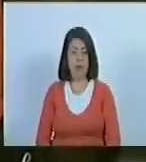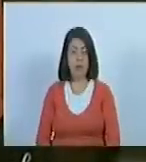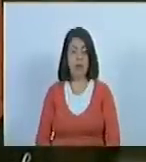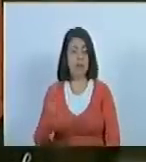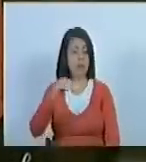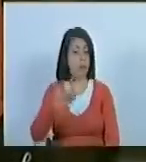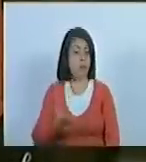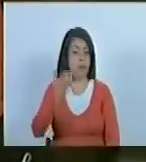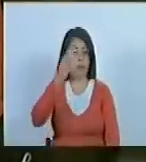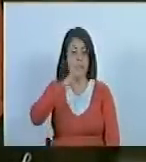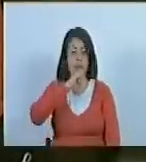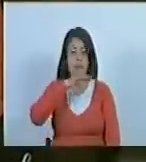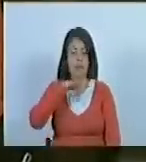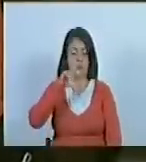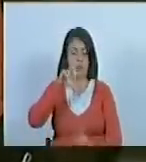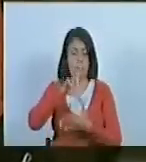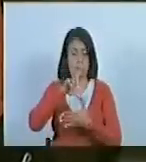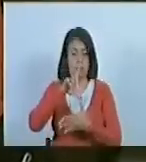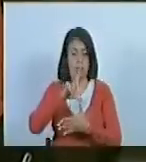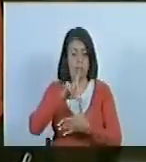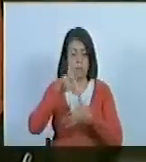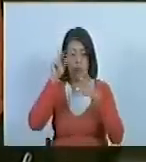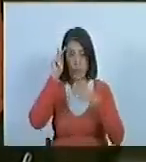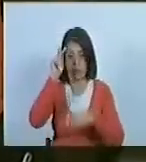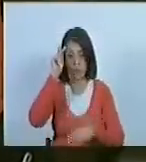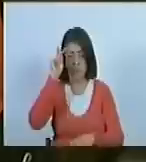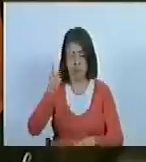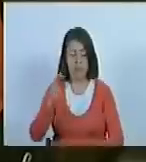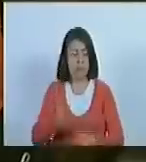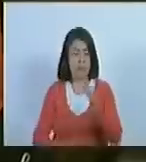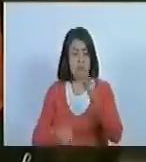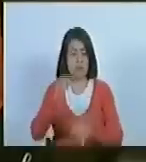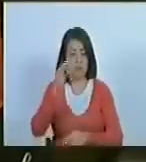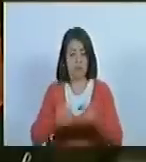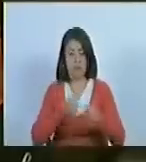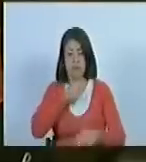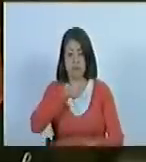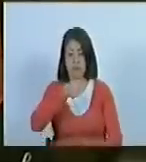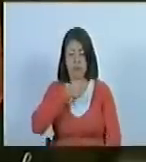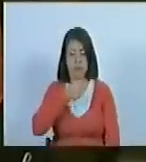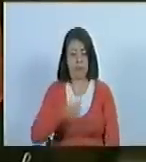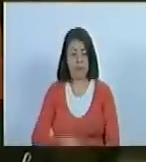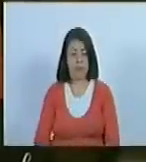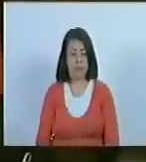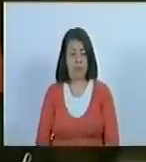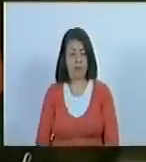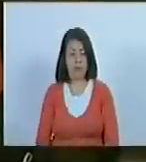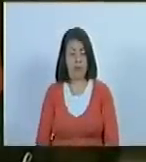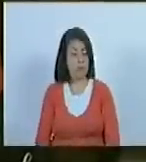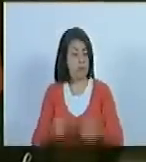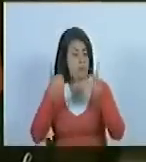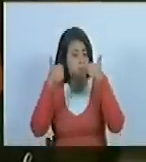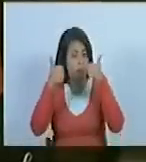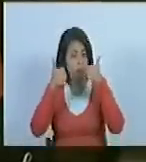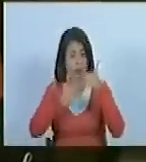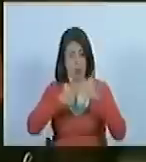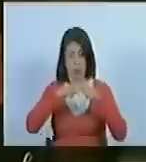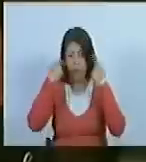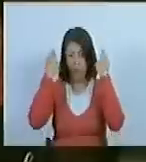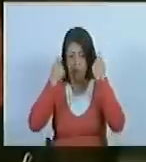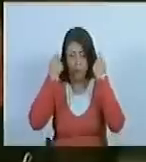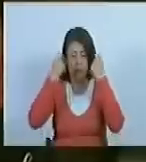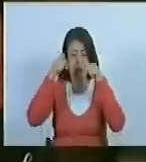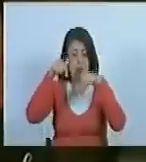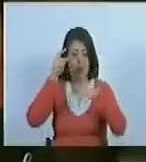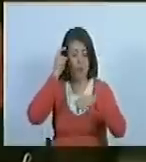insignes de la historia de Latinoamérica, profesor, abogado y periodista. Enhorabuena, estamos celebrando este